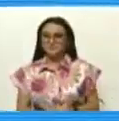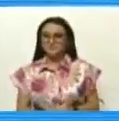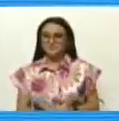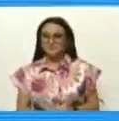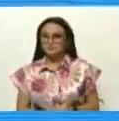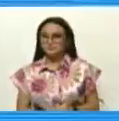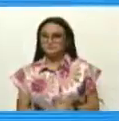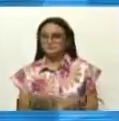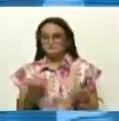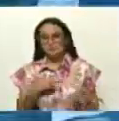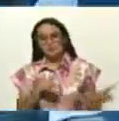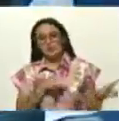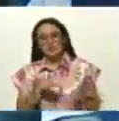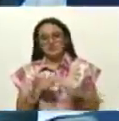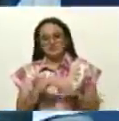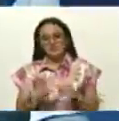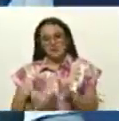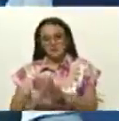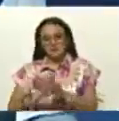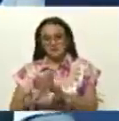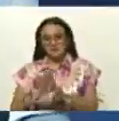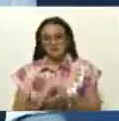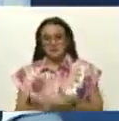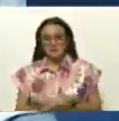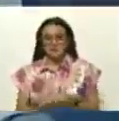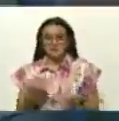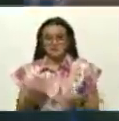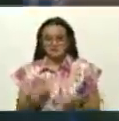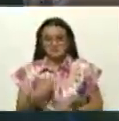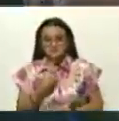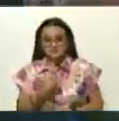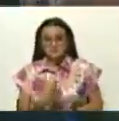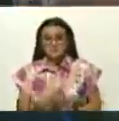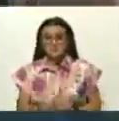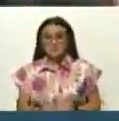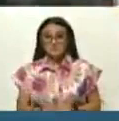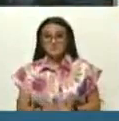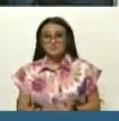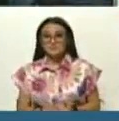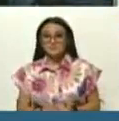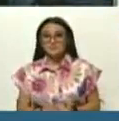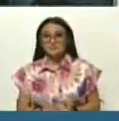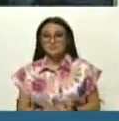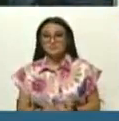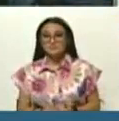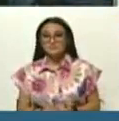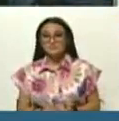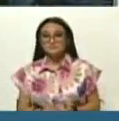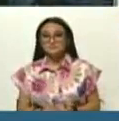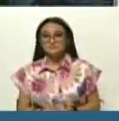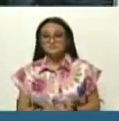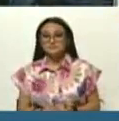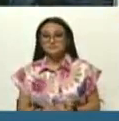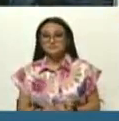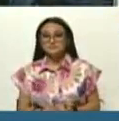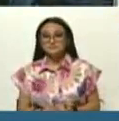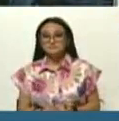Estamos listos para seguir avanzando. Y le voy a decir algo, hermanos del Foro, compañera Mónica.